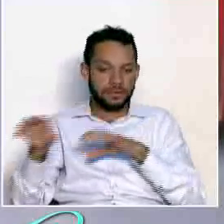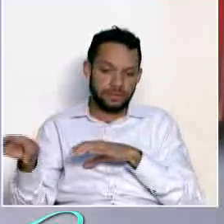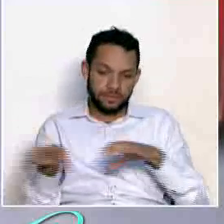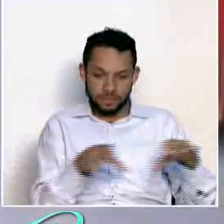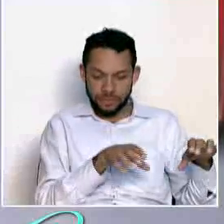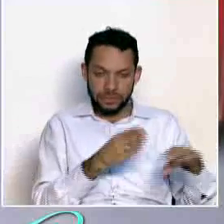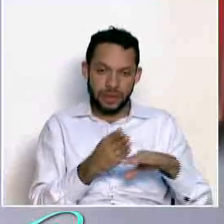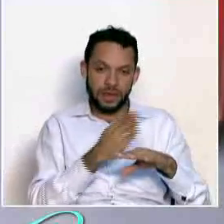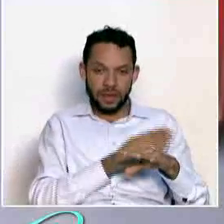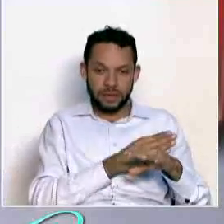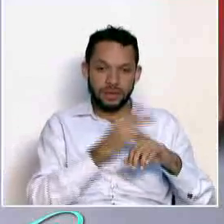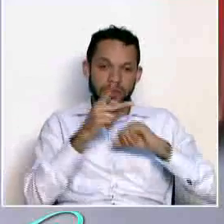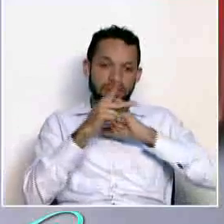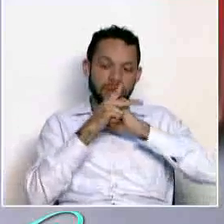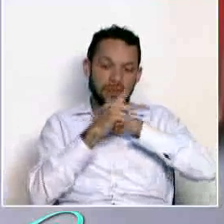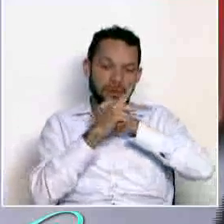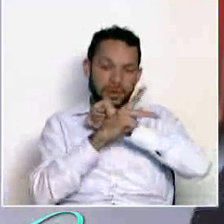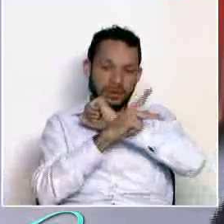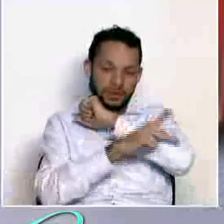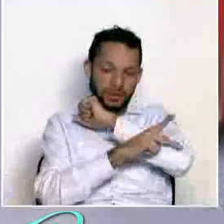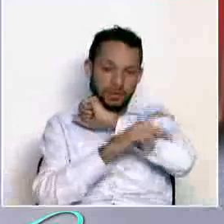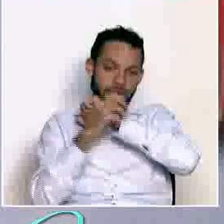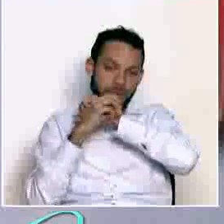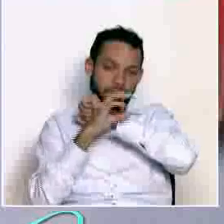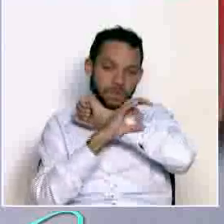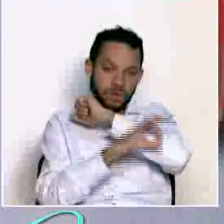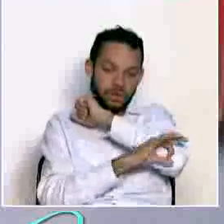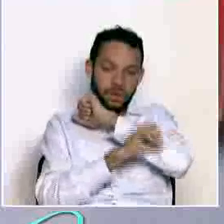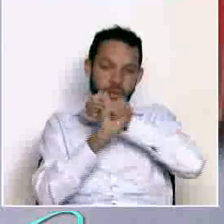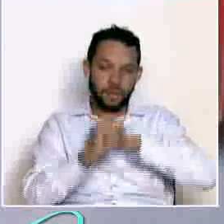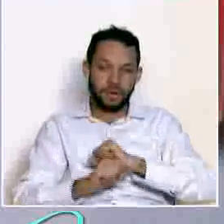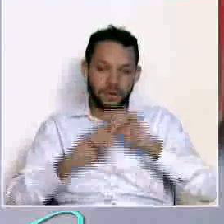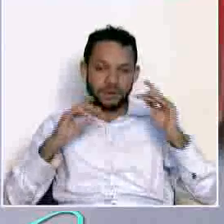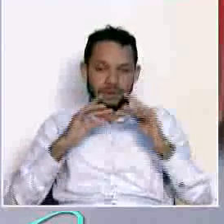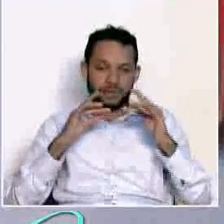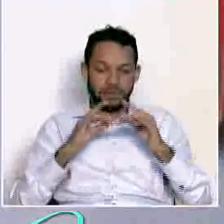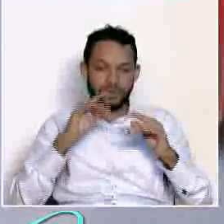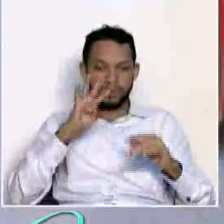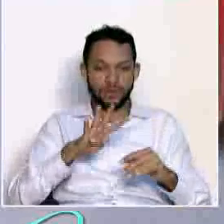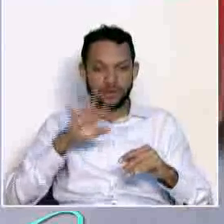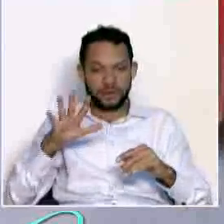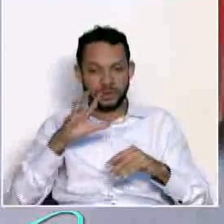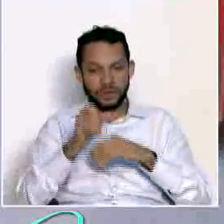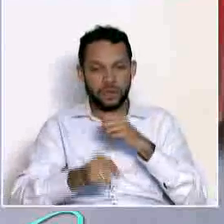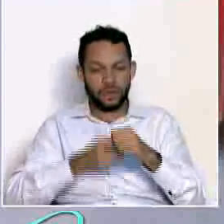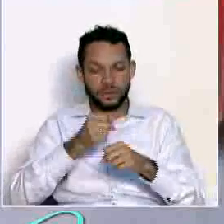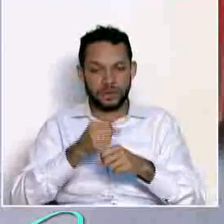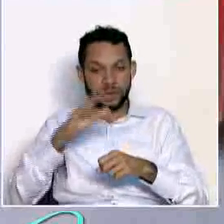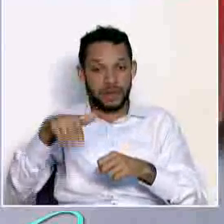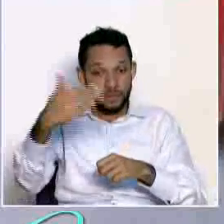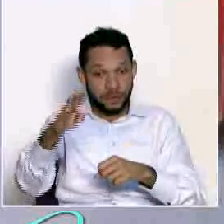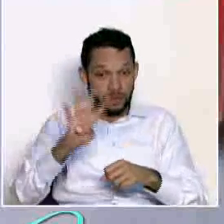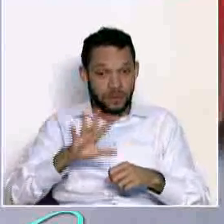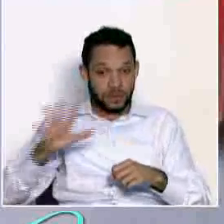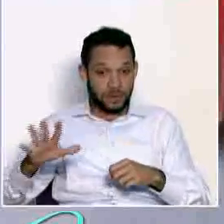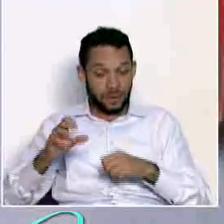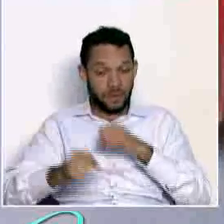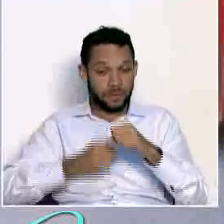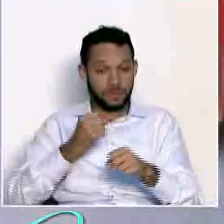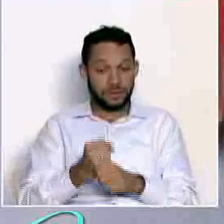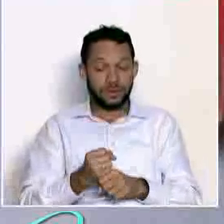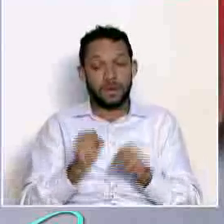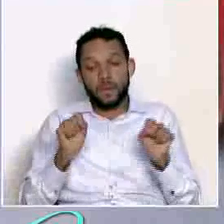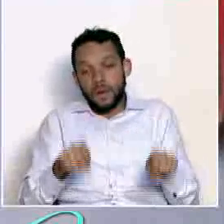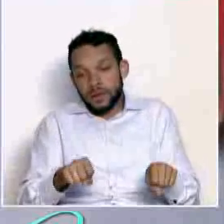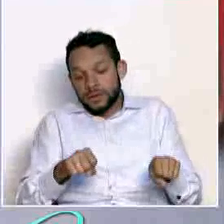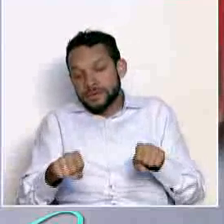Tradicionalmente el psicoanálisis, según Freud, se podía desarrollar hasta los 45 años. Después de los 45 años se decía